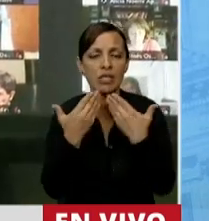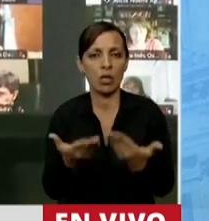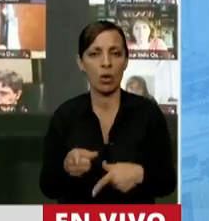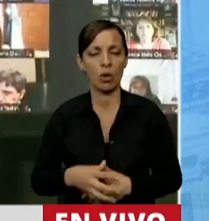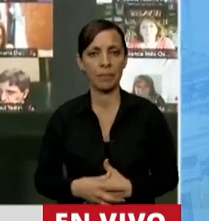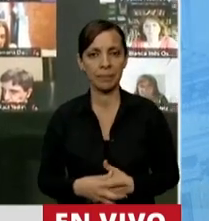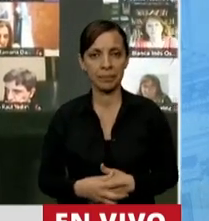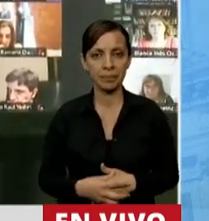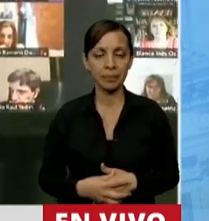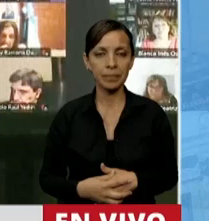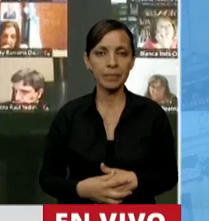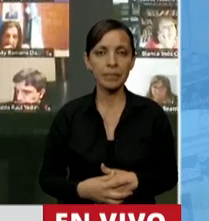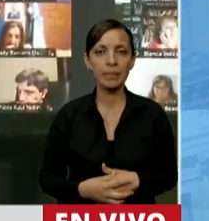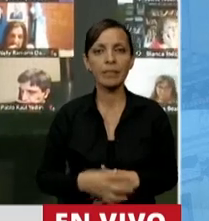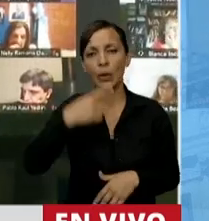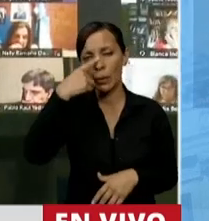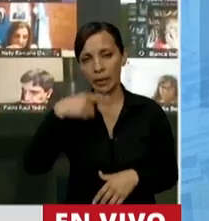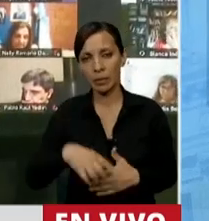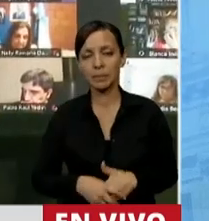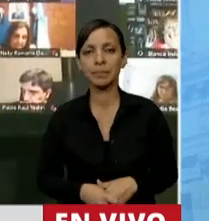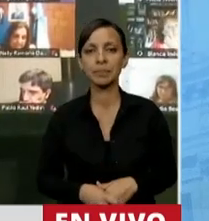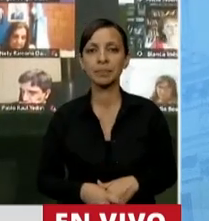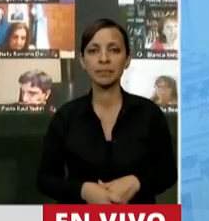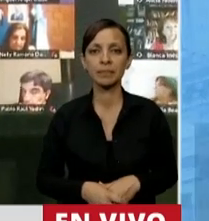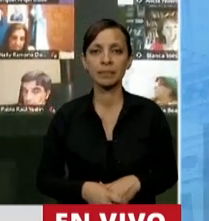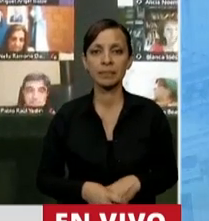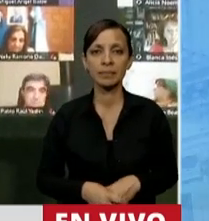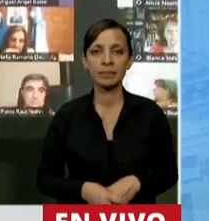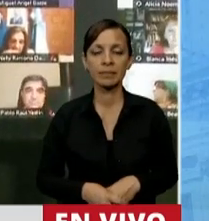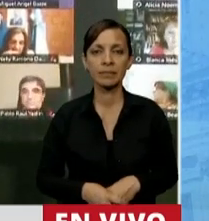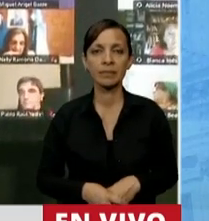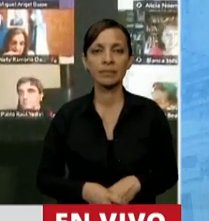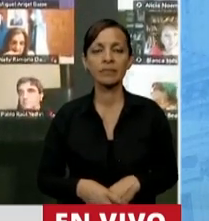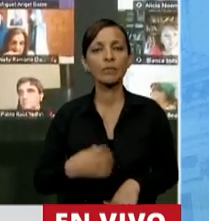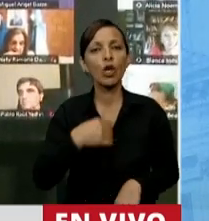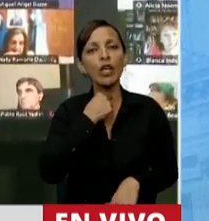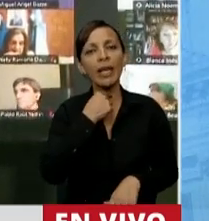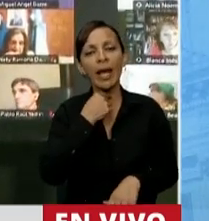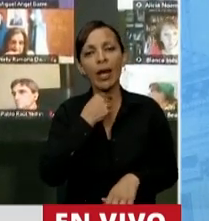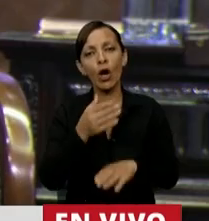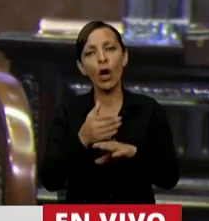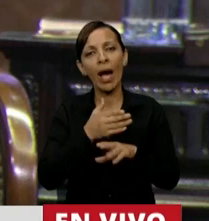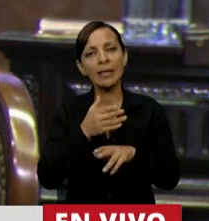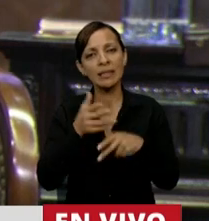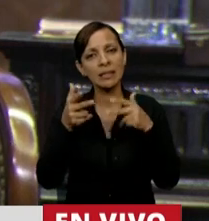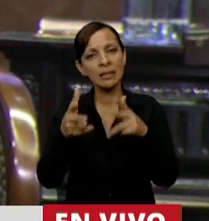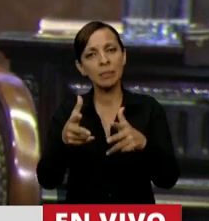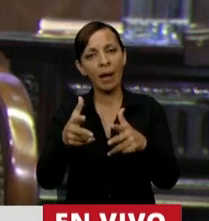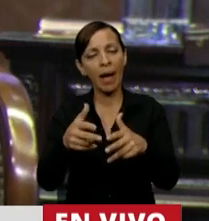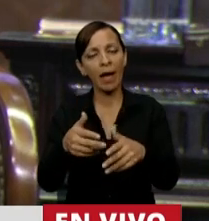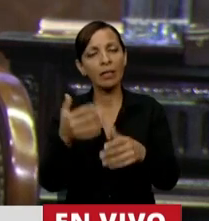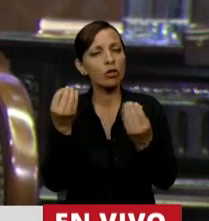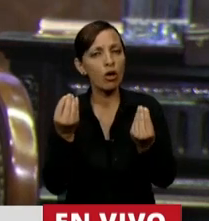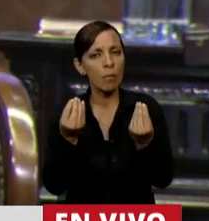sacrificio. Y para cerrar, señor presidente, me permito adelantar cómo va a terminar esta